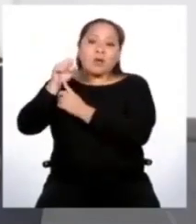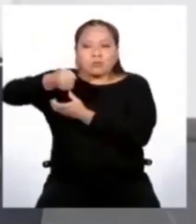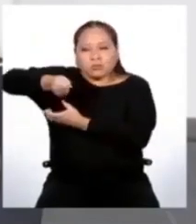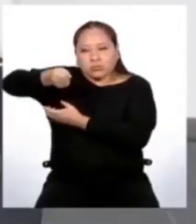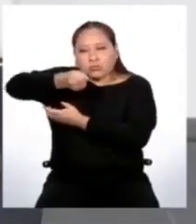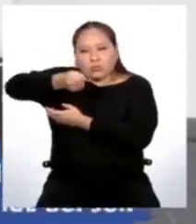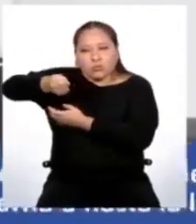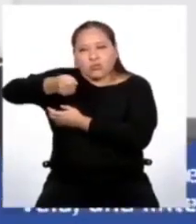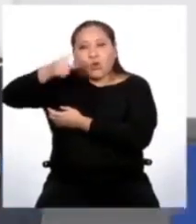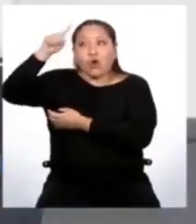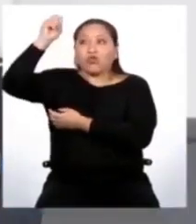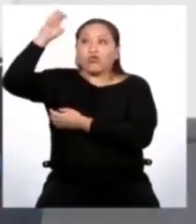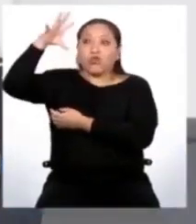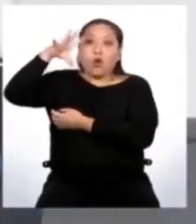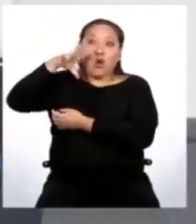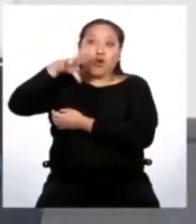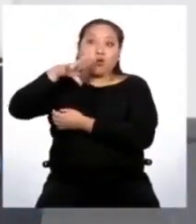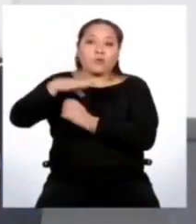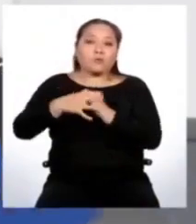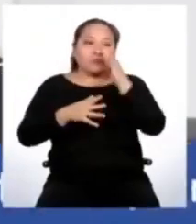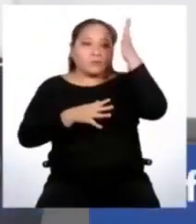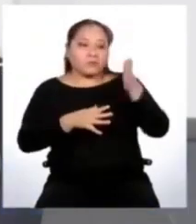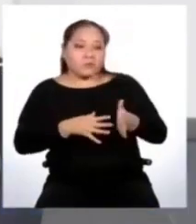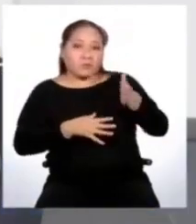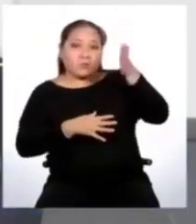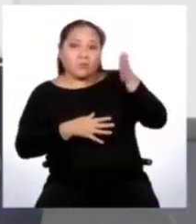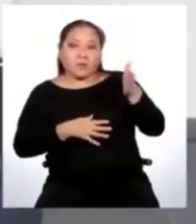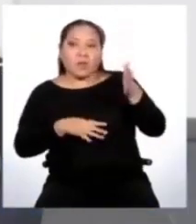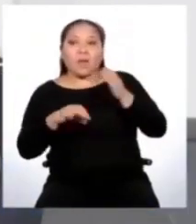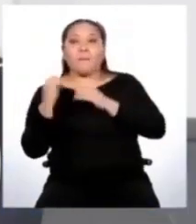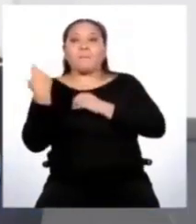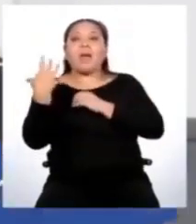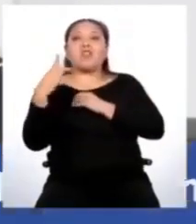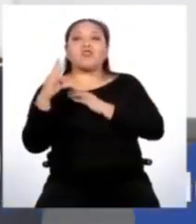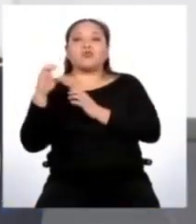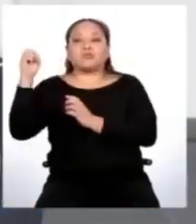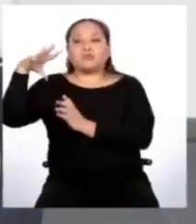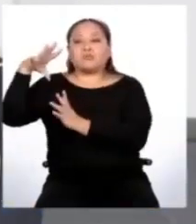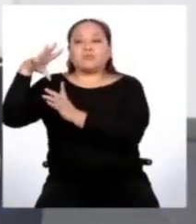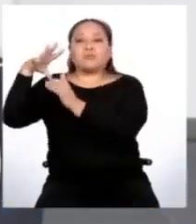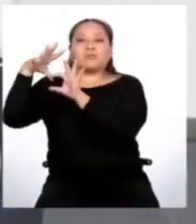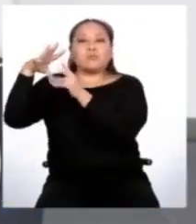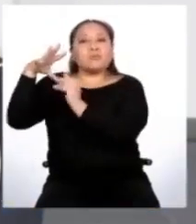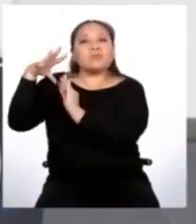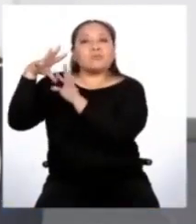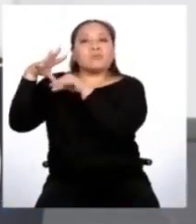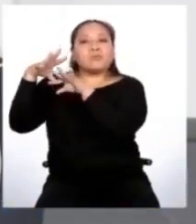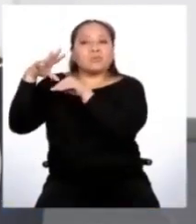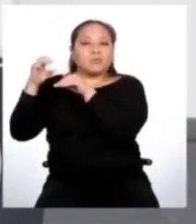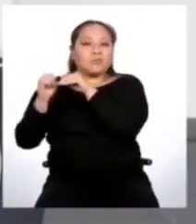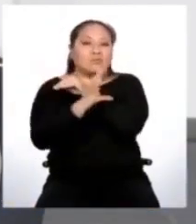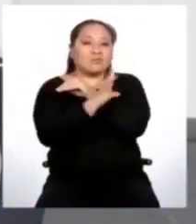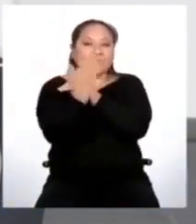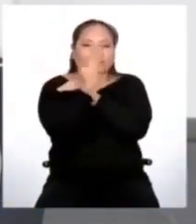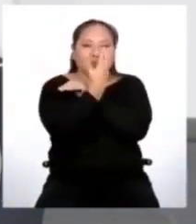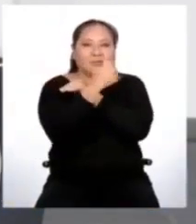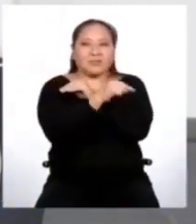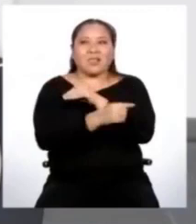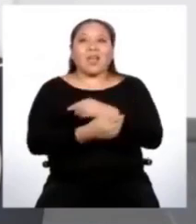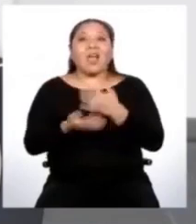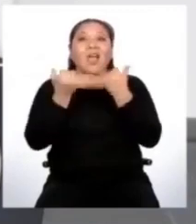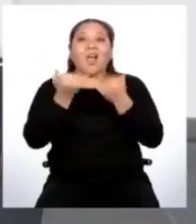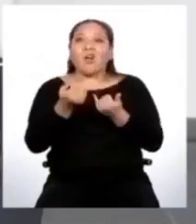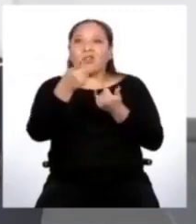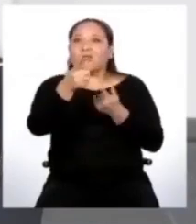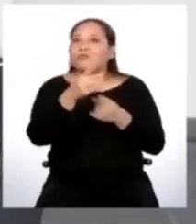hasta la luz del sol. Un fondo plano y nuestras manos. Eso será todo. Hora de expresarnos desde donde